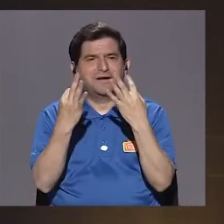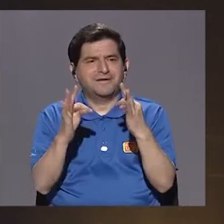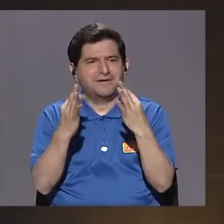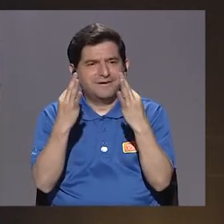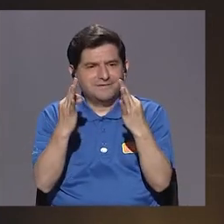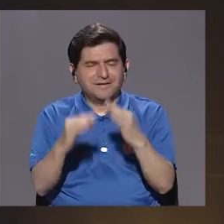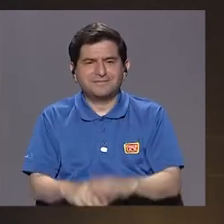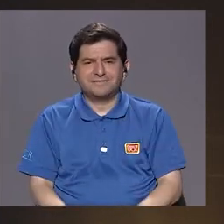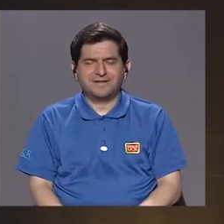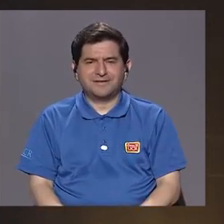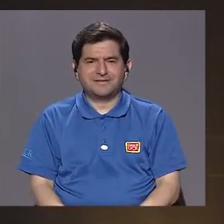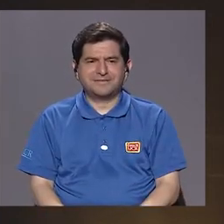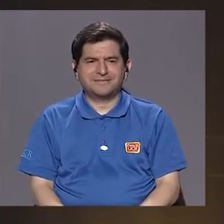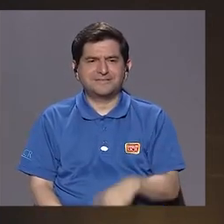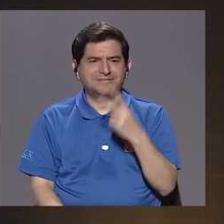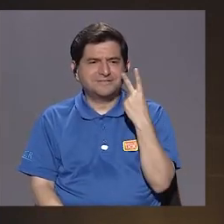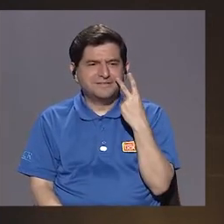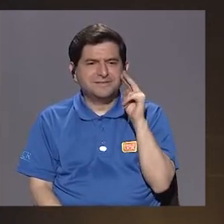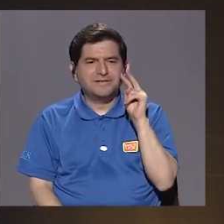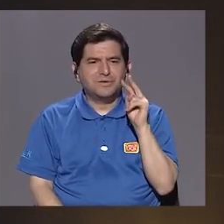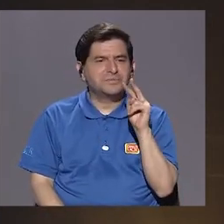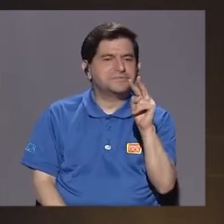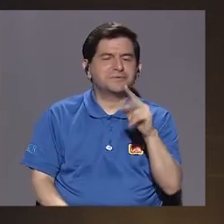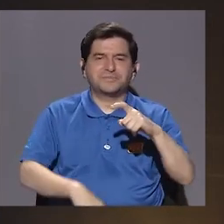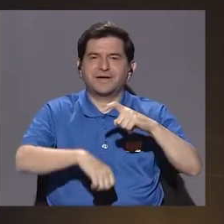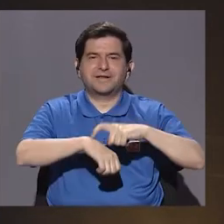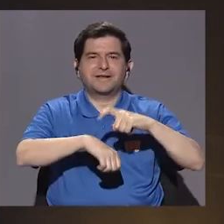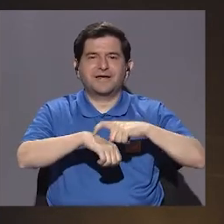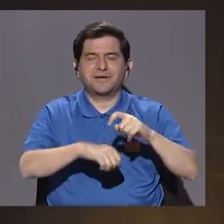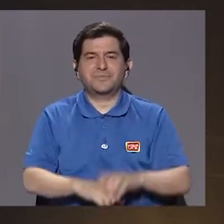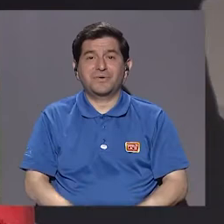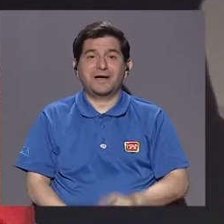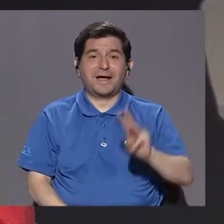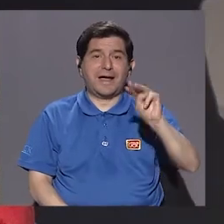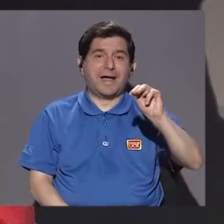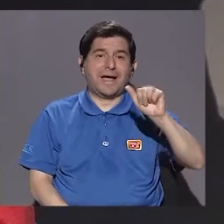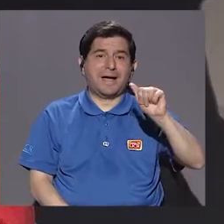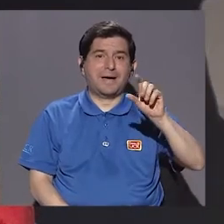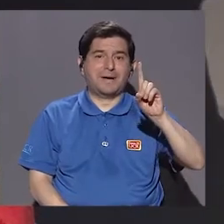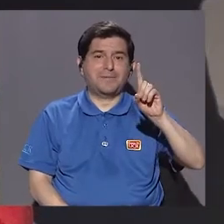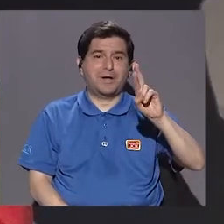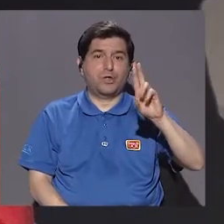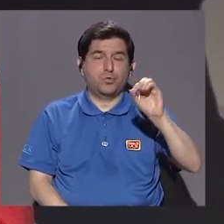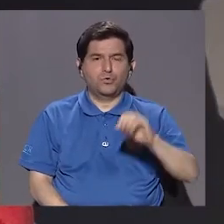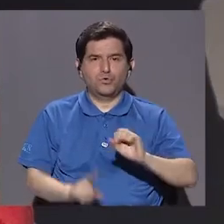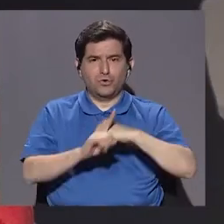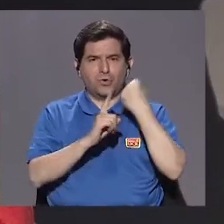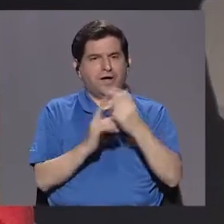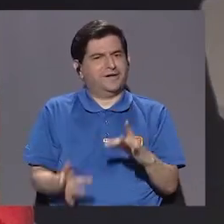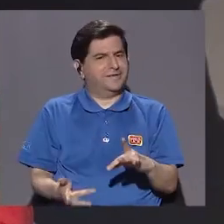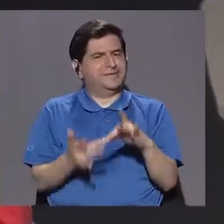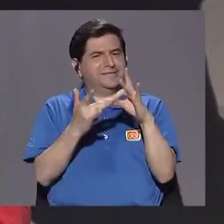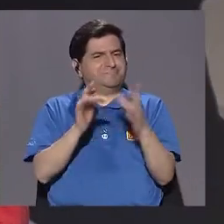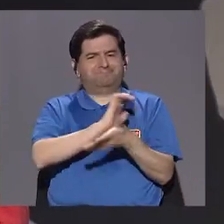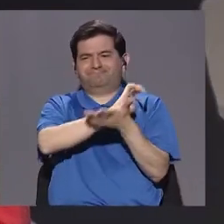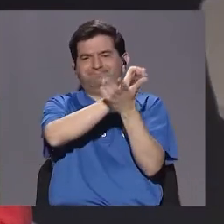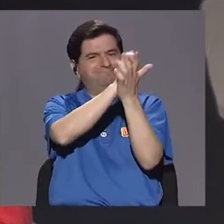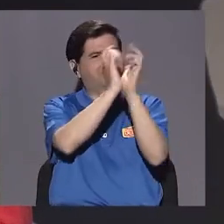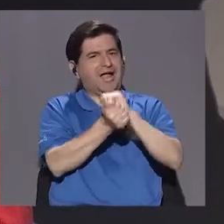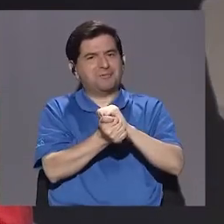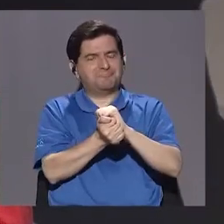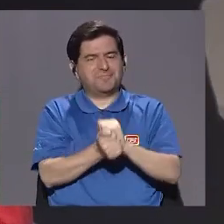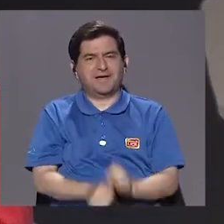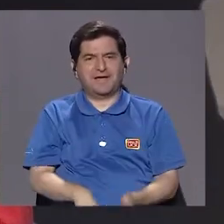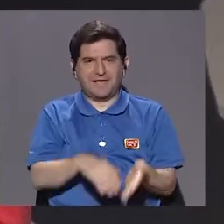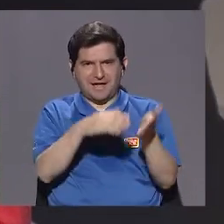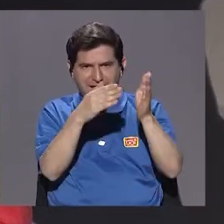para ver la época madura la de maduro es una situación particular cambia muere